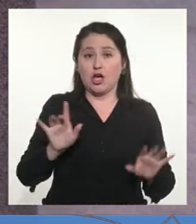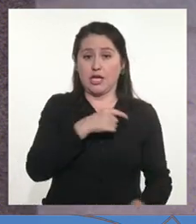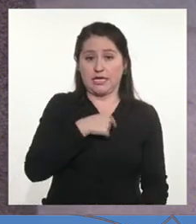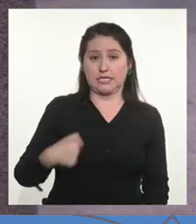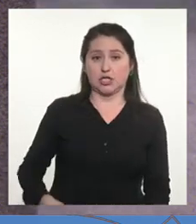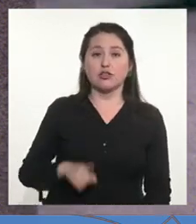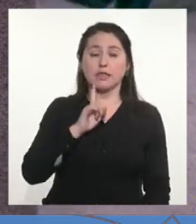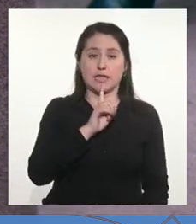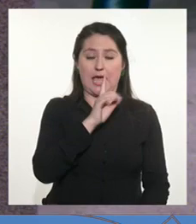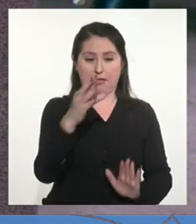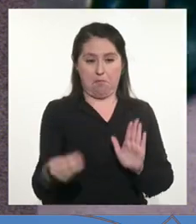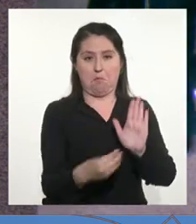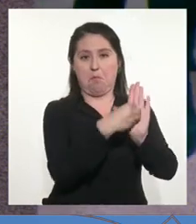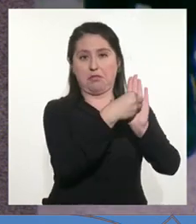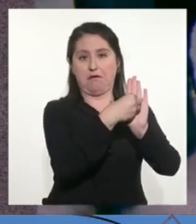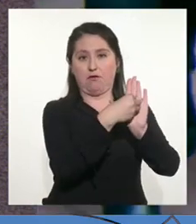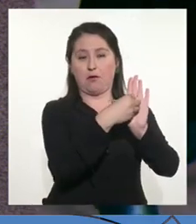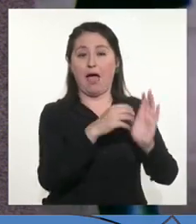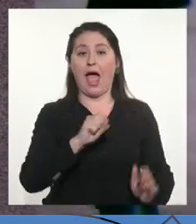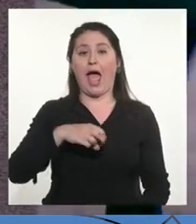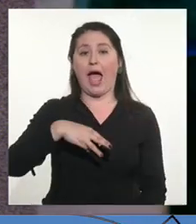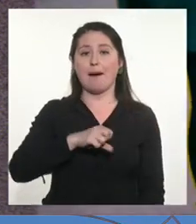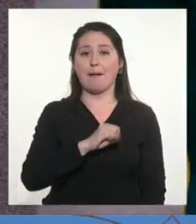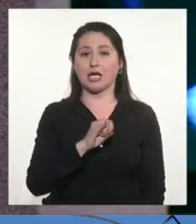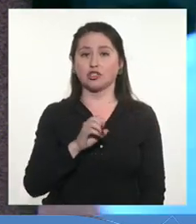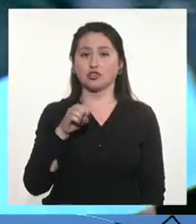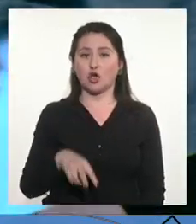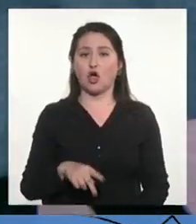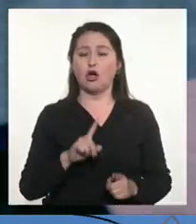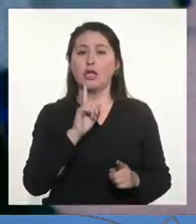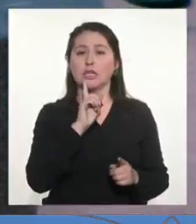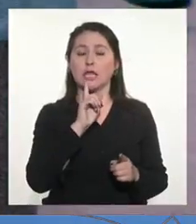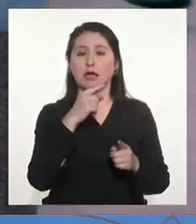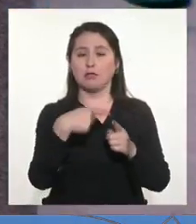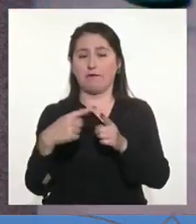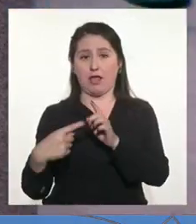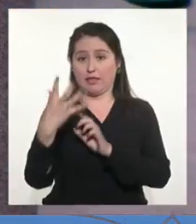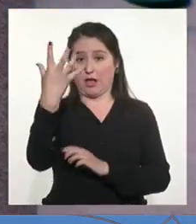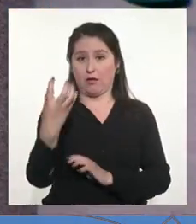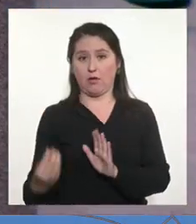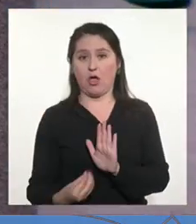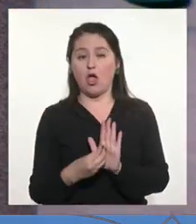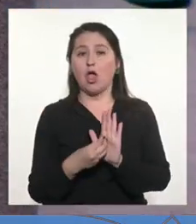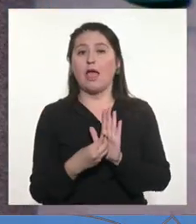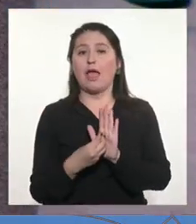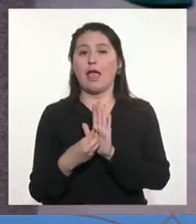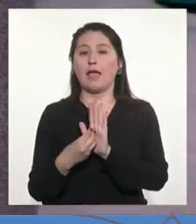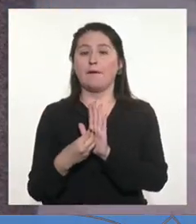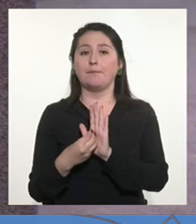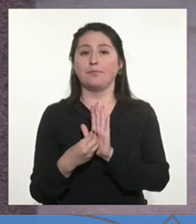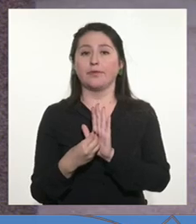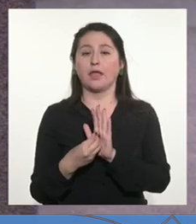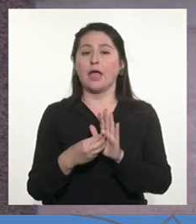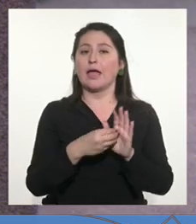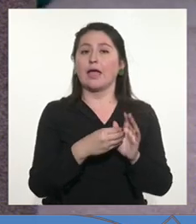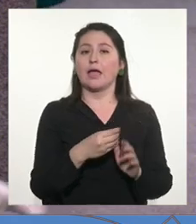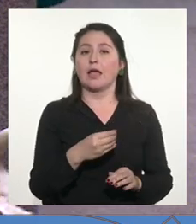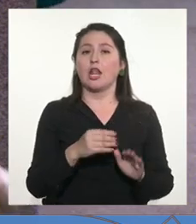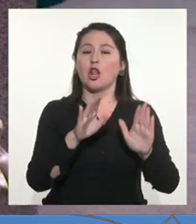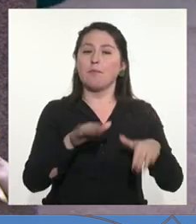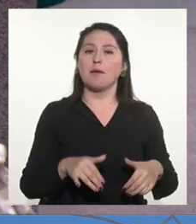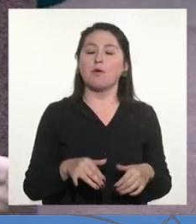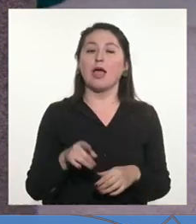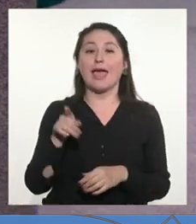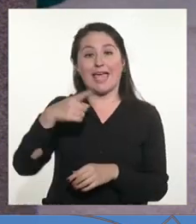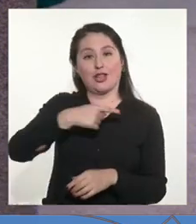así como existe amazon tienen alibaba tienen a baidu que es lo mismo que google tienen a widget que es lo mismo que whatsapp